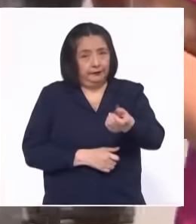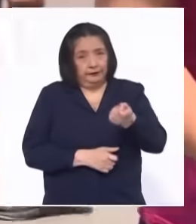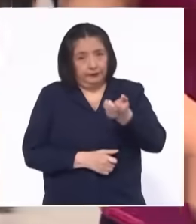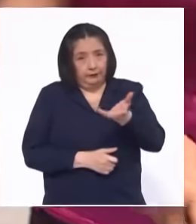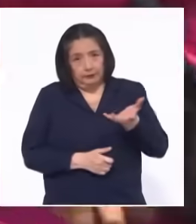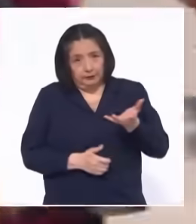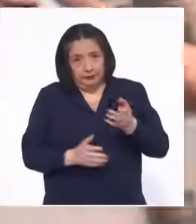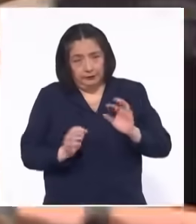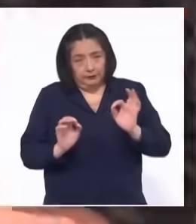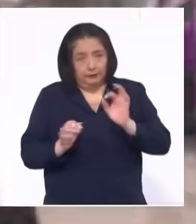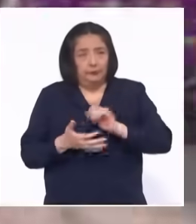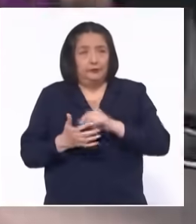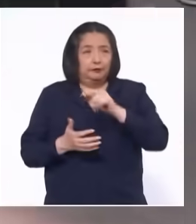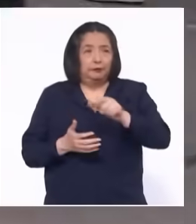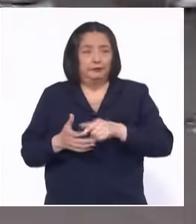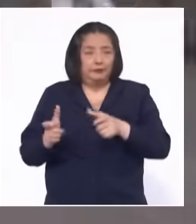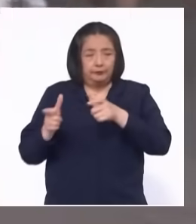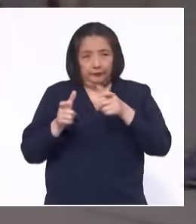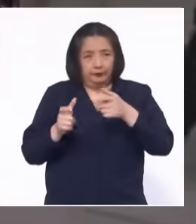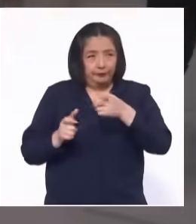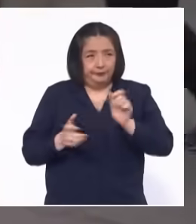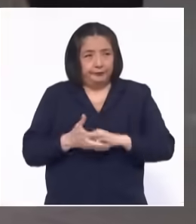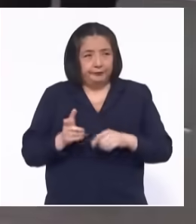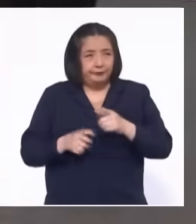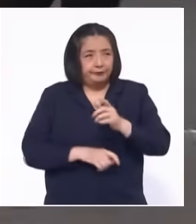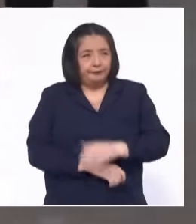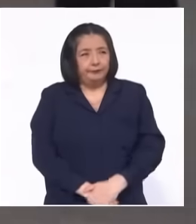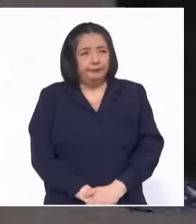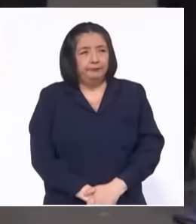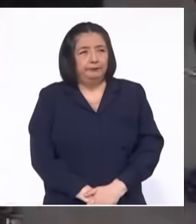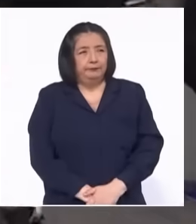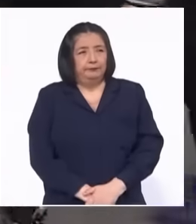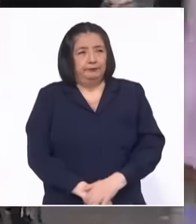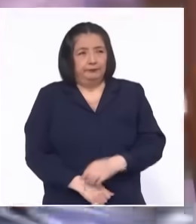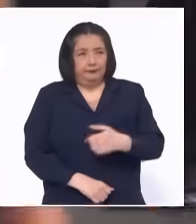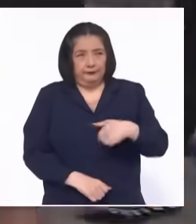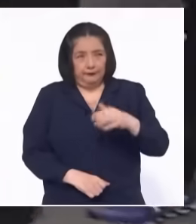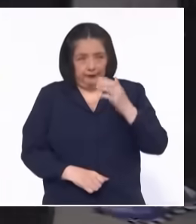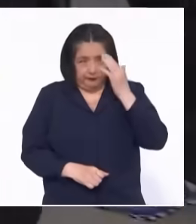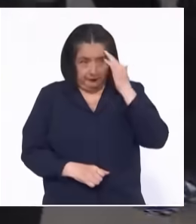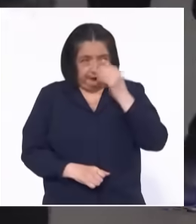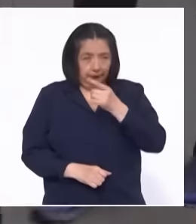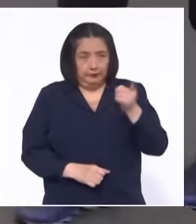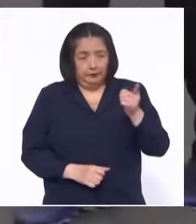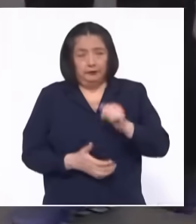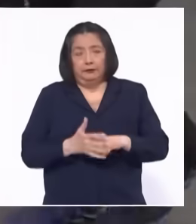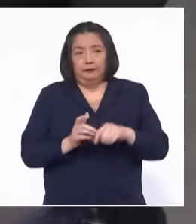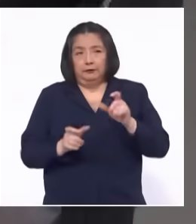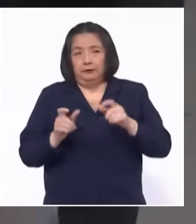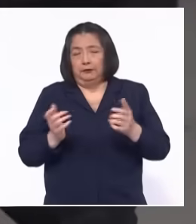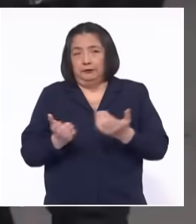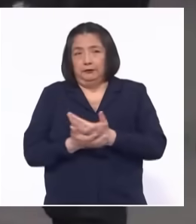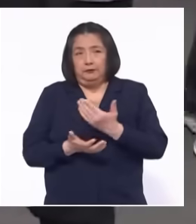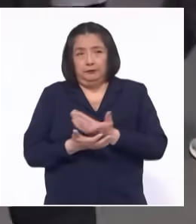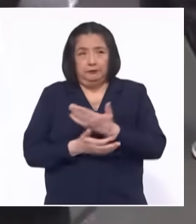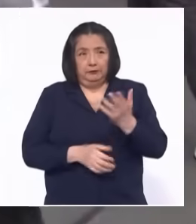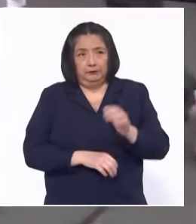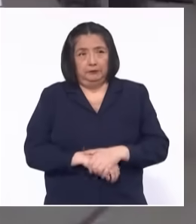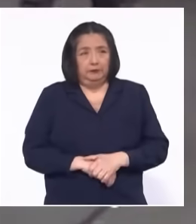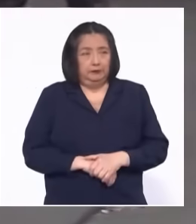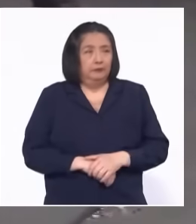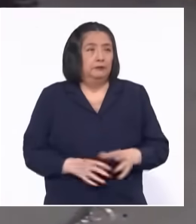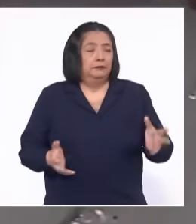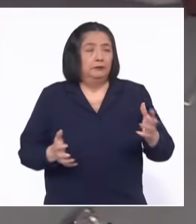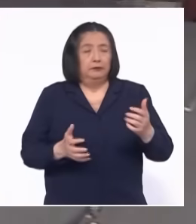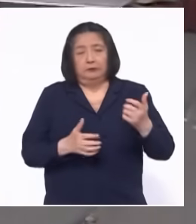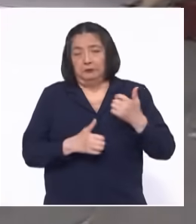Este es el control de puertas que se les ha pasado al personal. Ahora, lo que sí sabemos también es que estos personal, como es nuevo, son